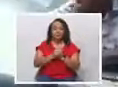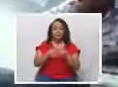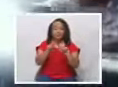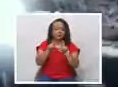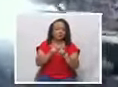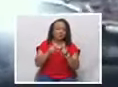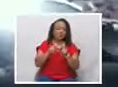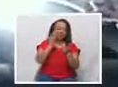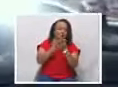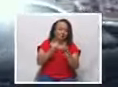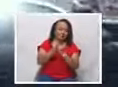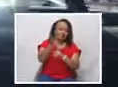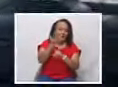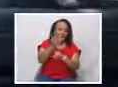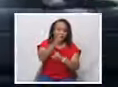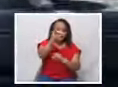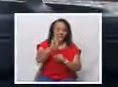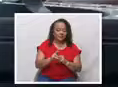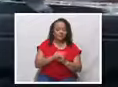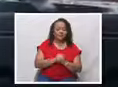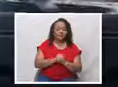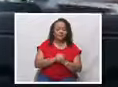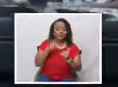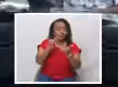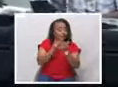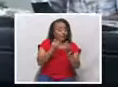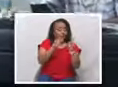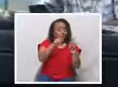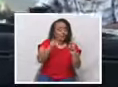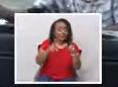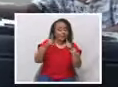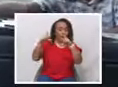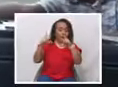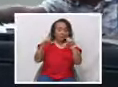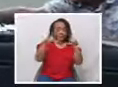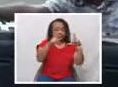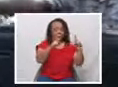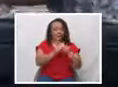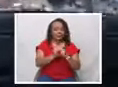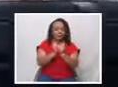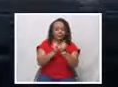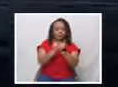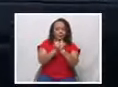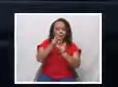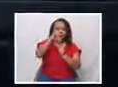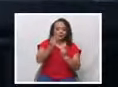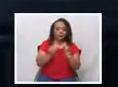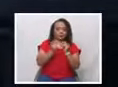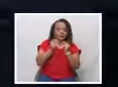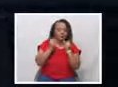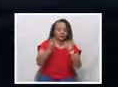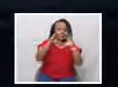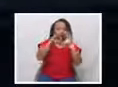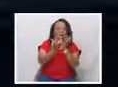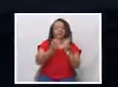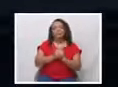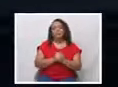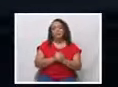Costa Rica. Se hacen presentes muchos que quieren esa fotografía con el paratleta más rápido del mundo, enseñando